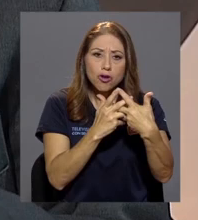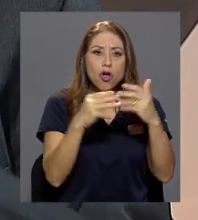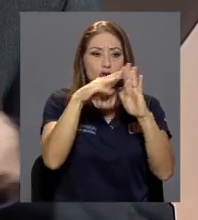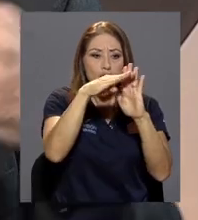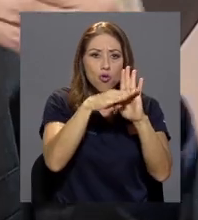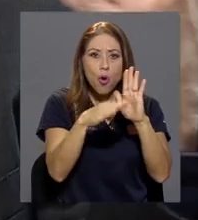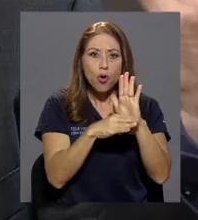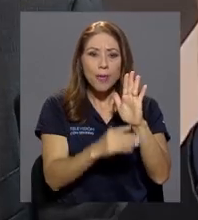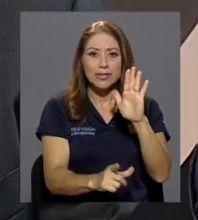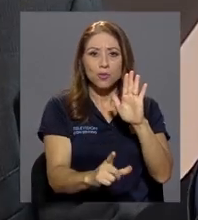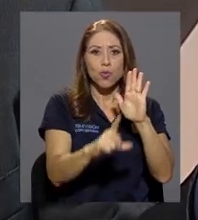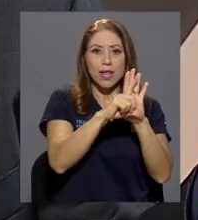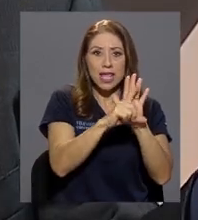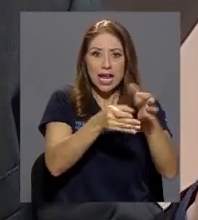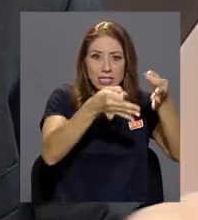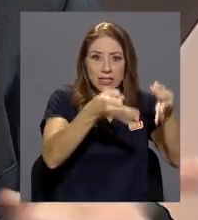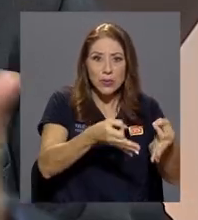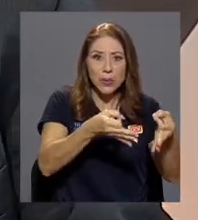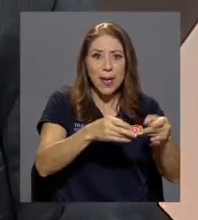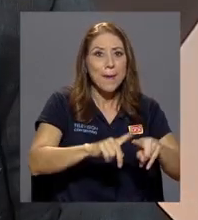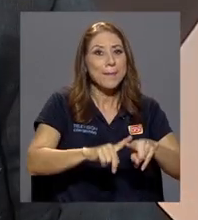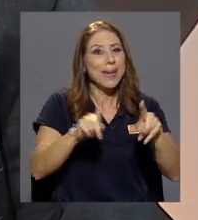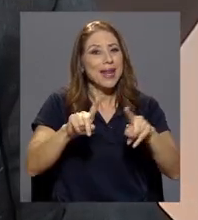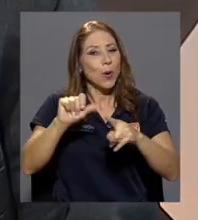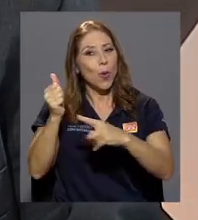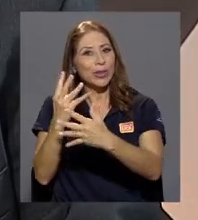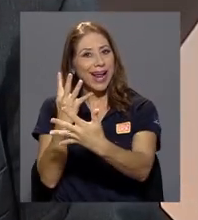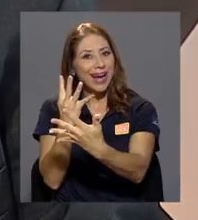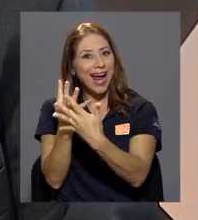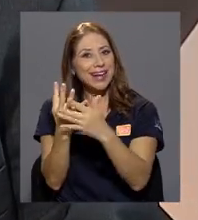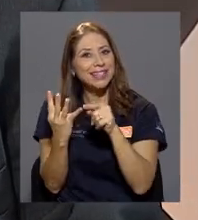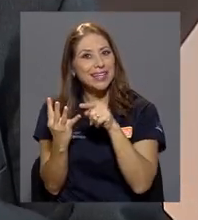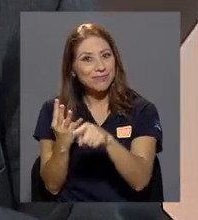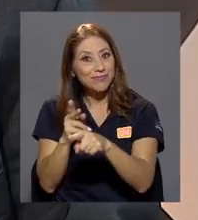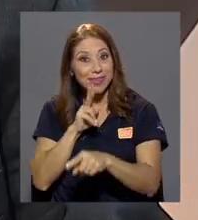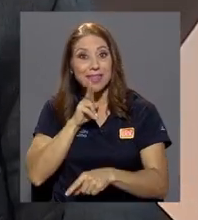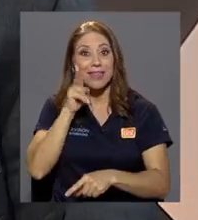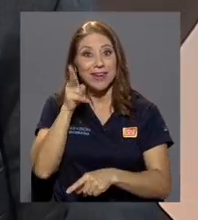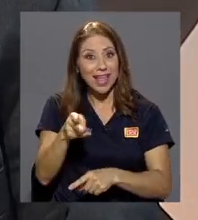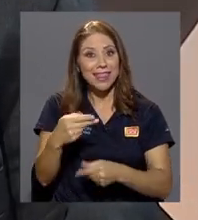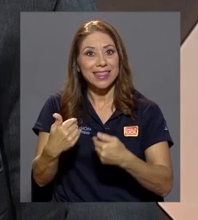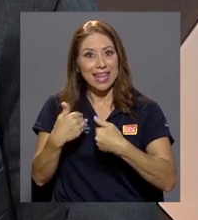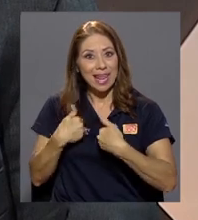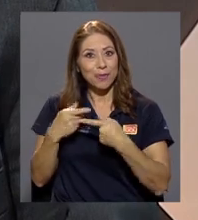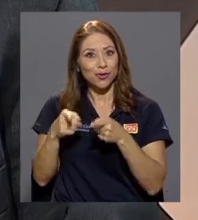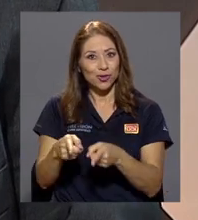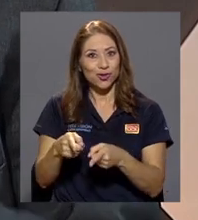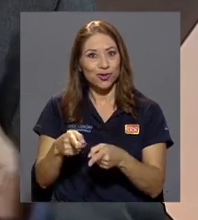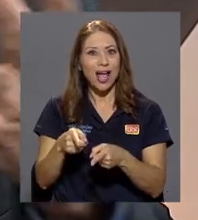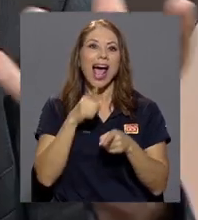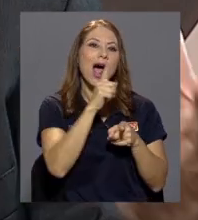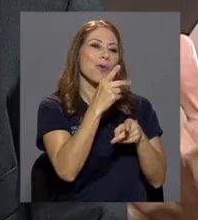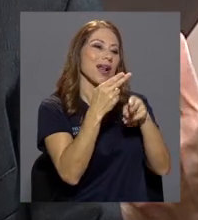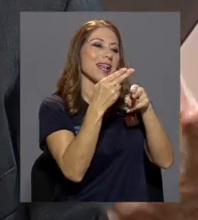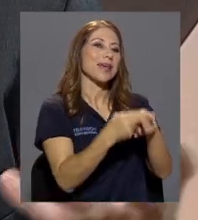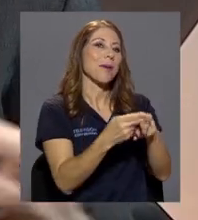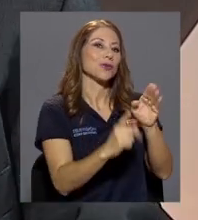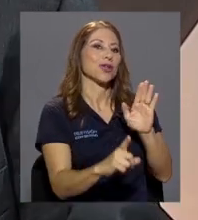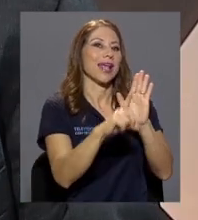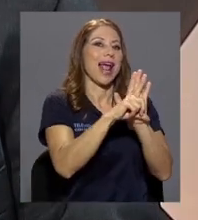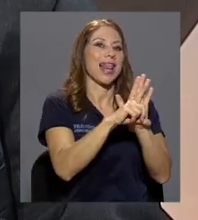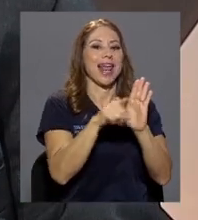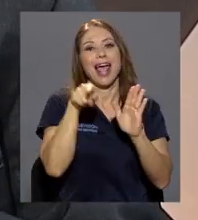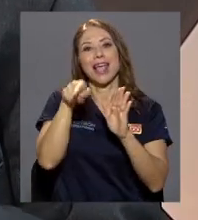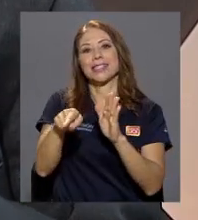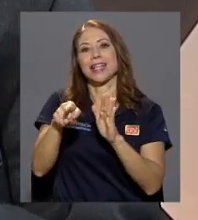como debería ser pero tenemos otra cárcel que es la cárcel que de verdad tenemos a una las llamamos cárcel